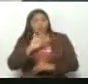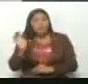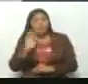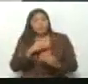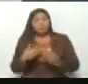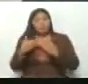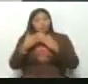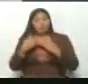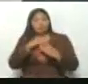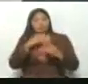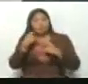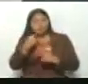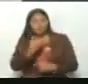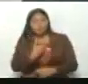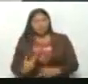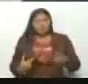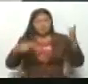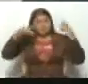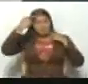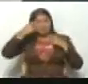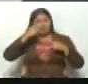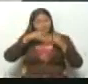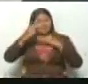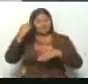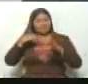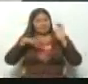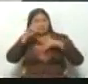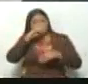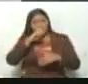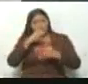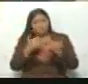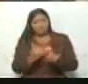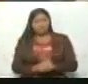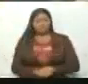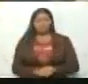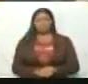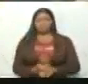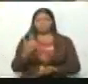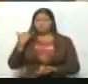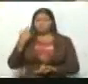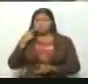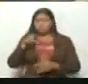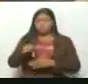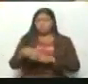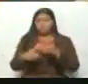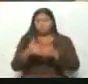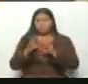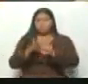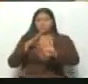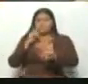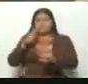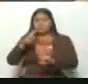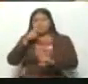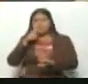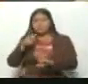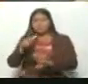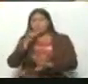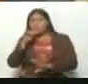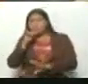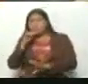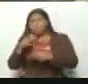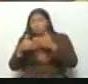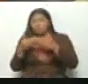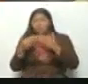escuela. Así nos dictó el comandante Chávez hace al menos 15 años atrás. Ahora, ¿en qué estados hay mayor reporte de escuelas,